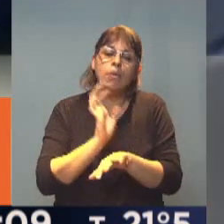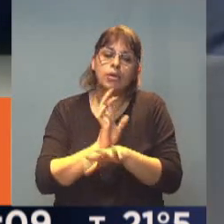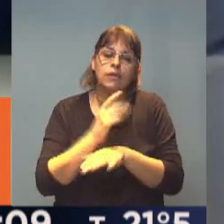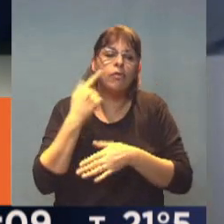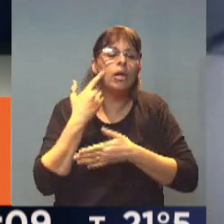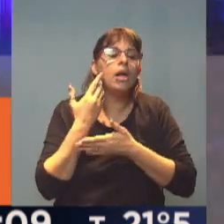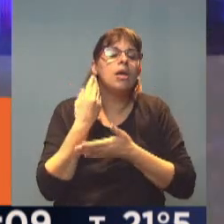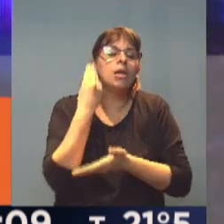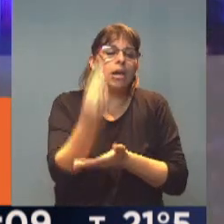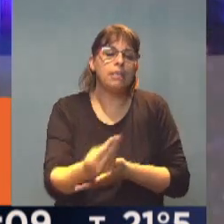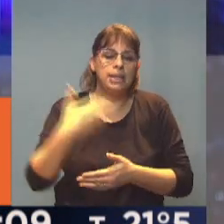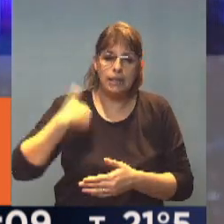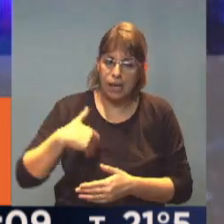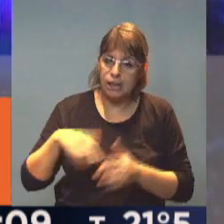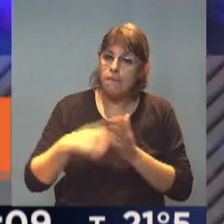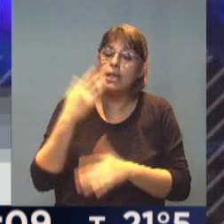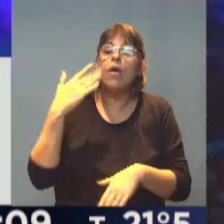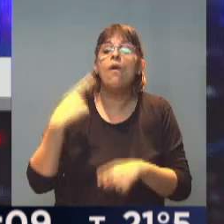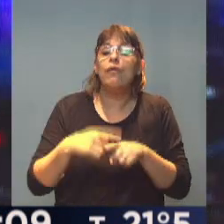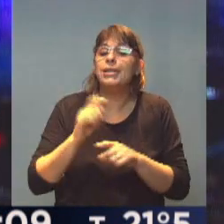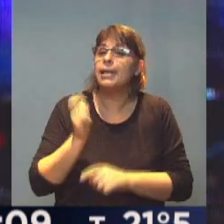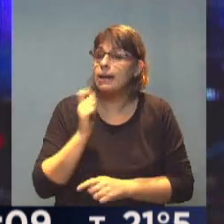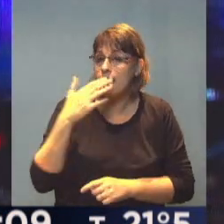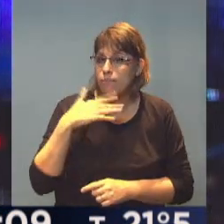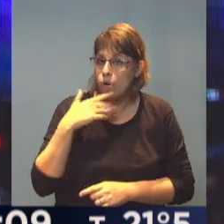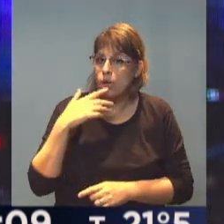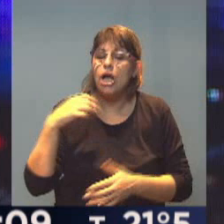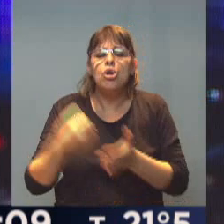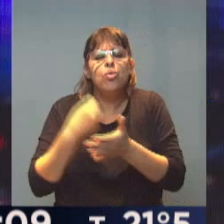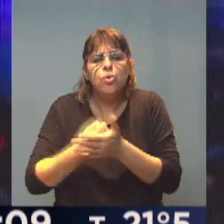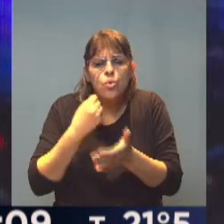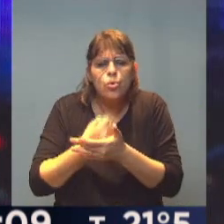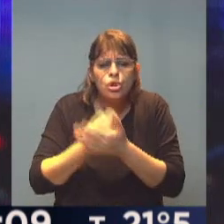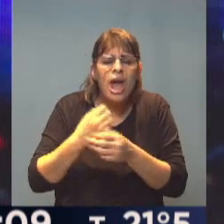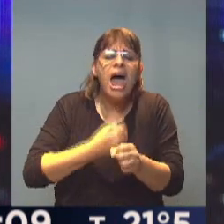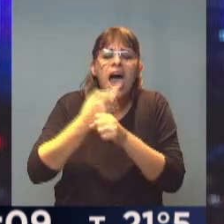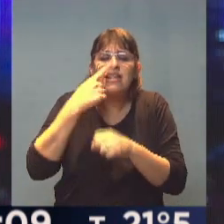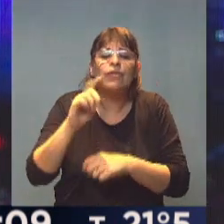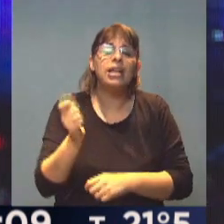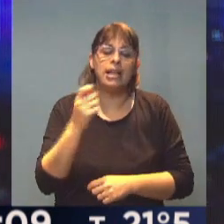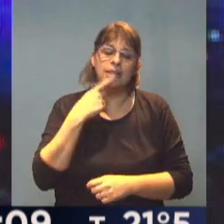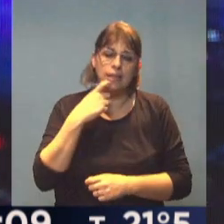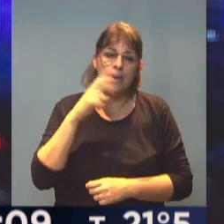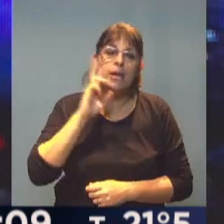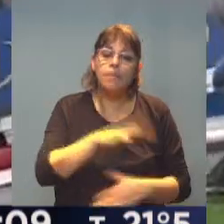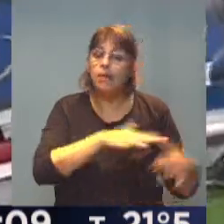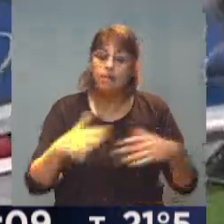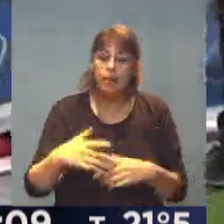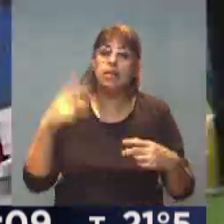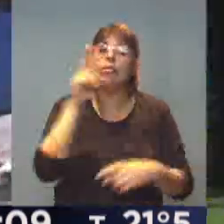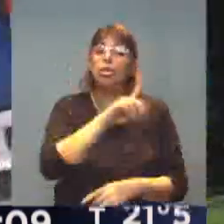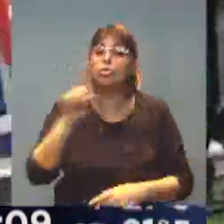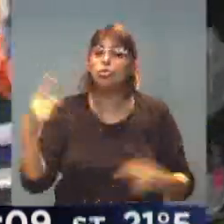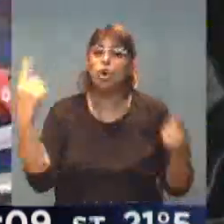Argentina. Pero el que festejó fue Boca, el que dio pelea fue River hasta el final. Vamos a ver el partido. Fue 2-1 ante Unión.